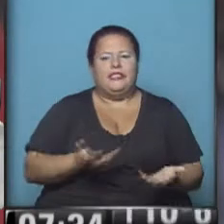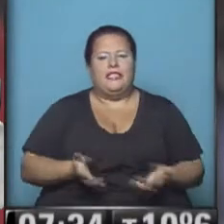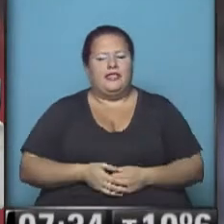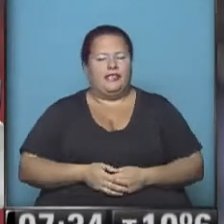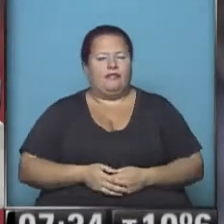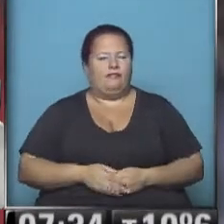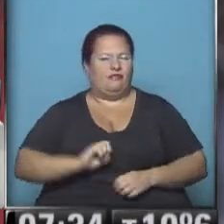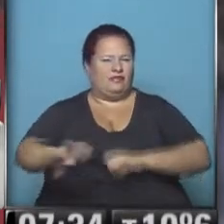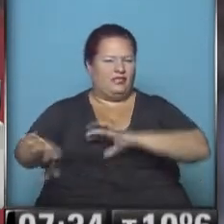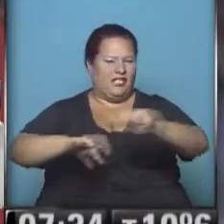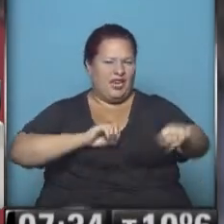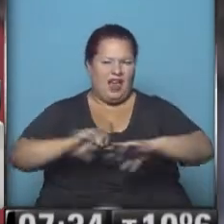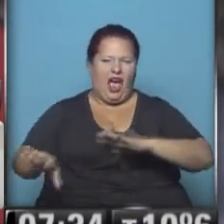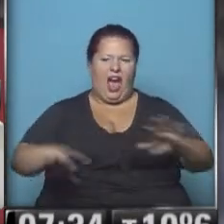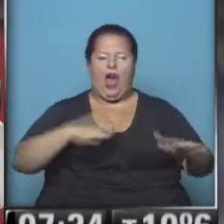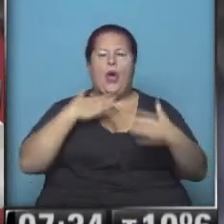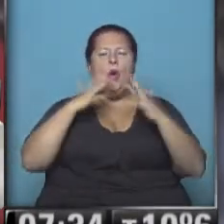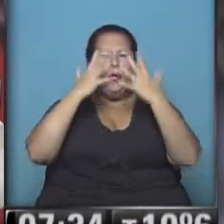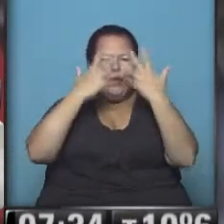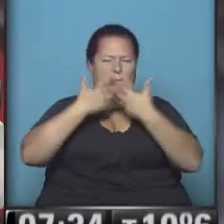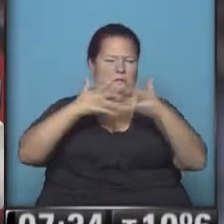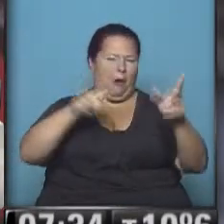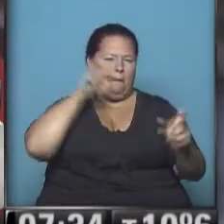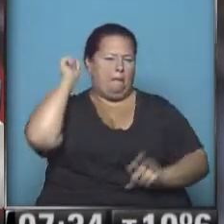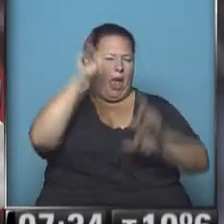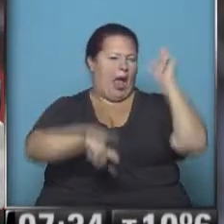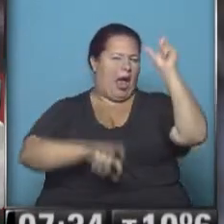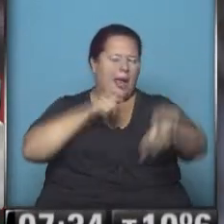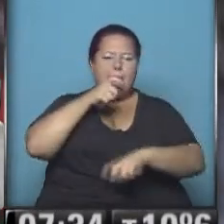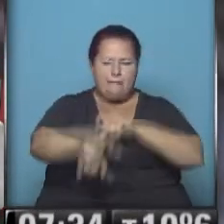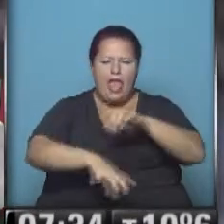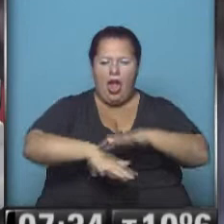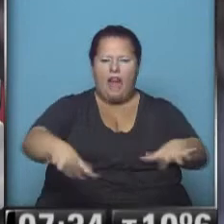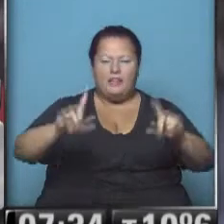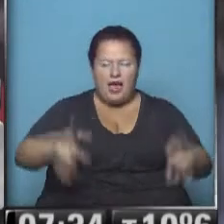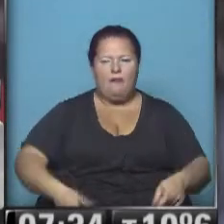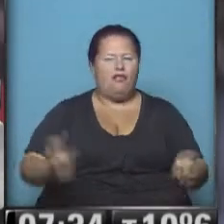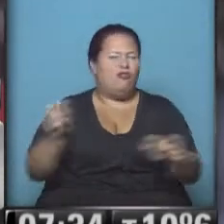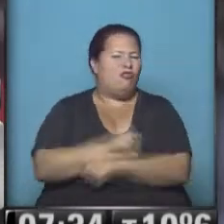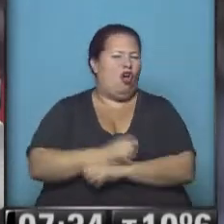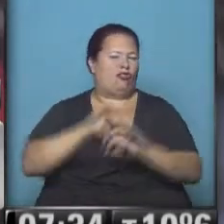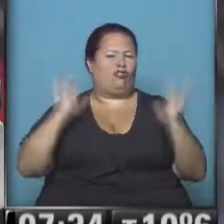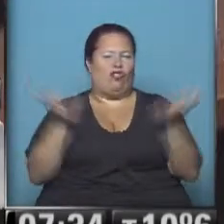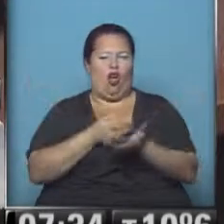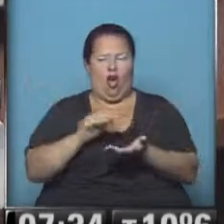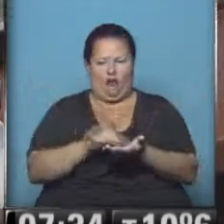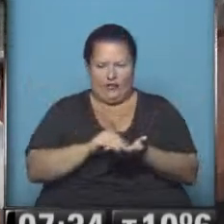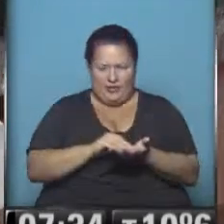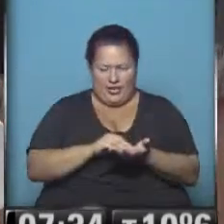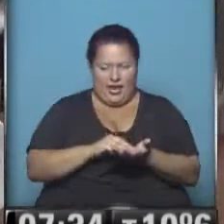todo tirado todos los vidrios habían sido apedreados así que había piedras había destrozos en todas las piscinas